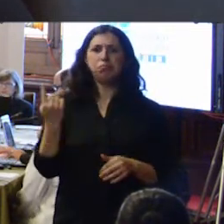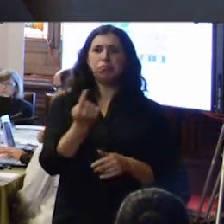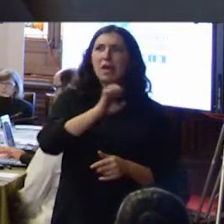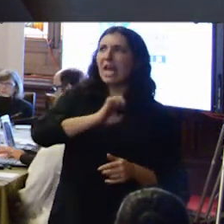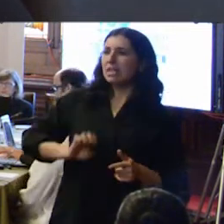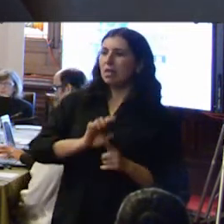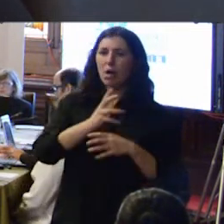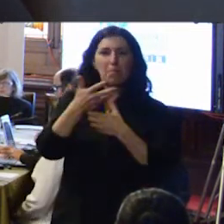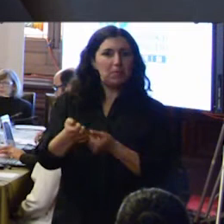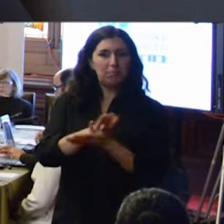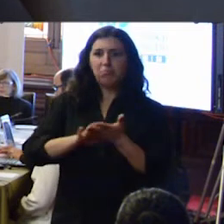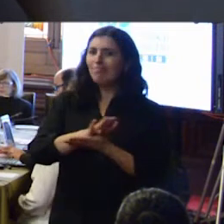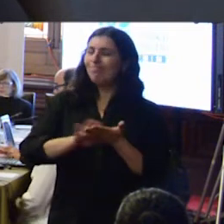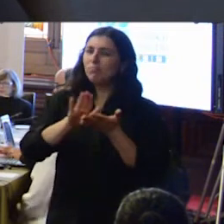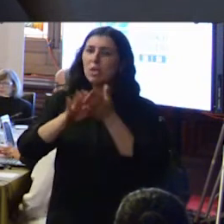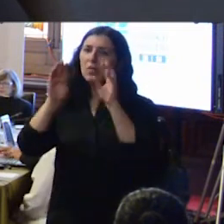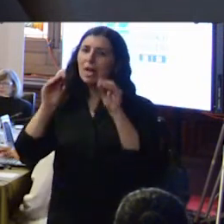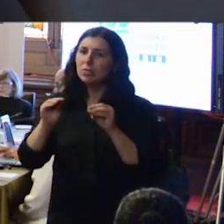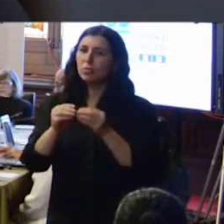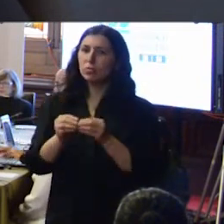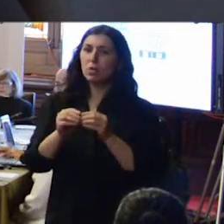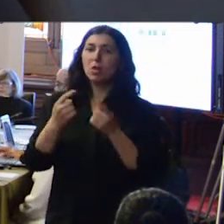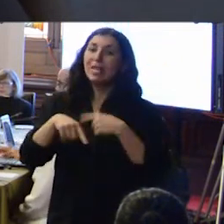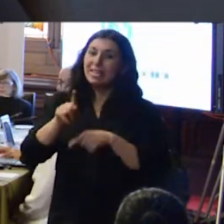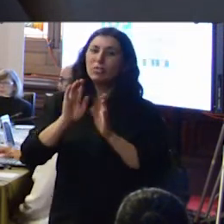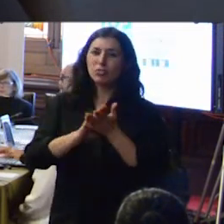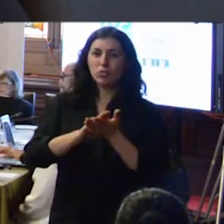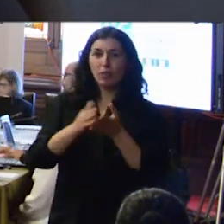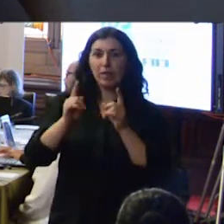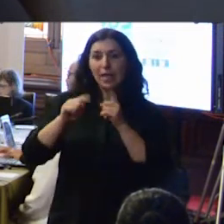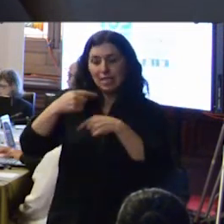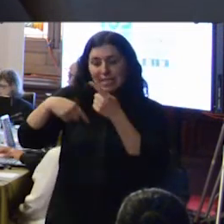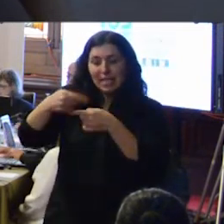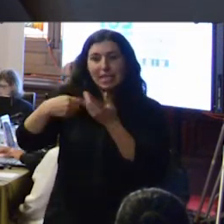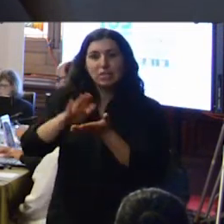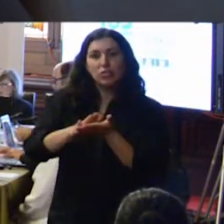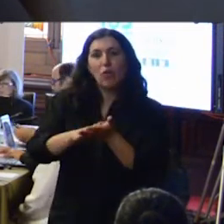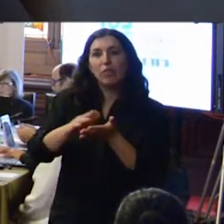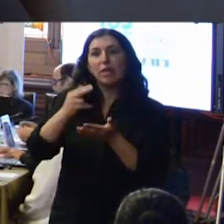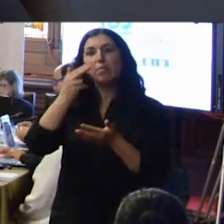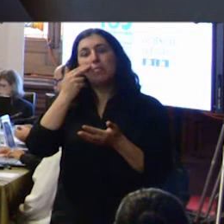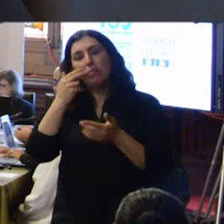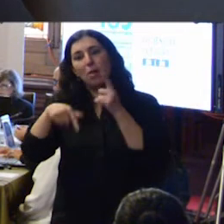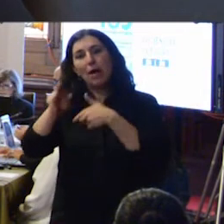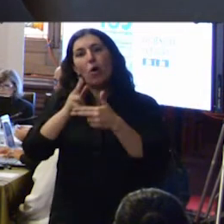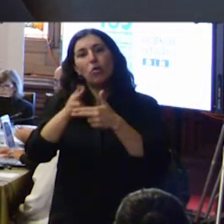ese tema. Digamos, un tema que tiene que ver con el seguimiento de la audiencia anterior, está el caso de Eden Tucker.